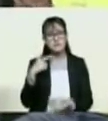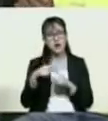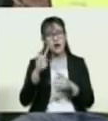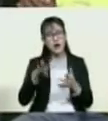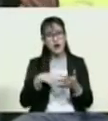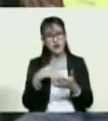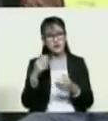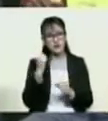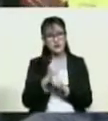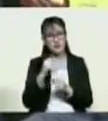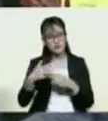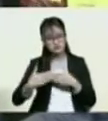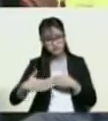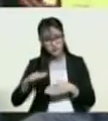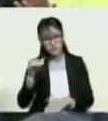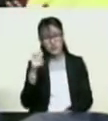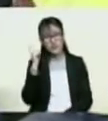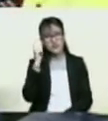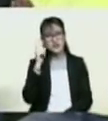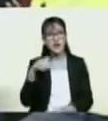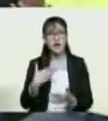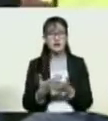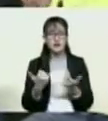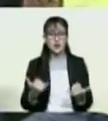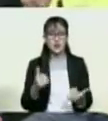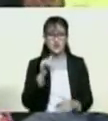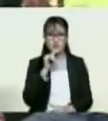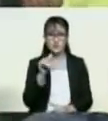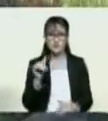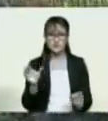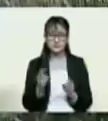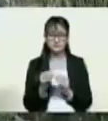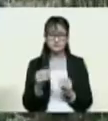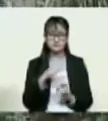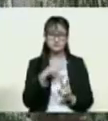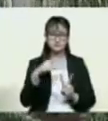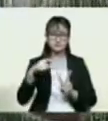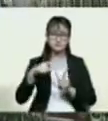trabajo de los próximos días. Es la información que manejamos por los momentos y con ella devolvemos el pase a los estudios.